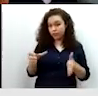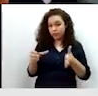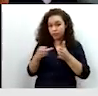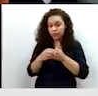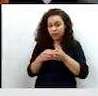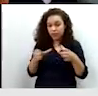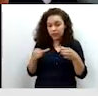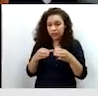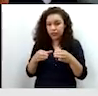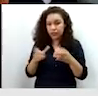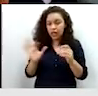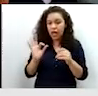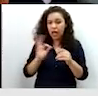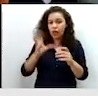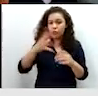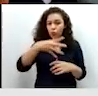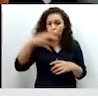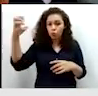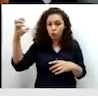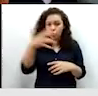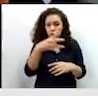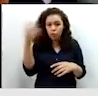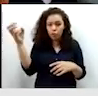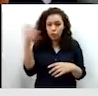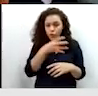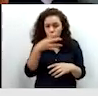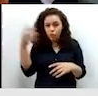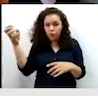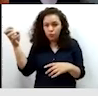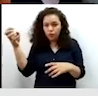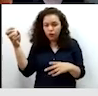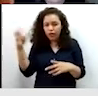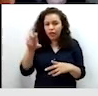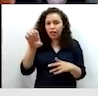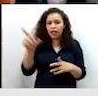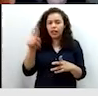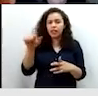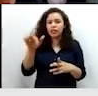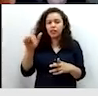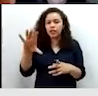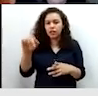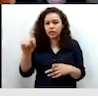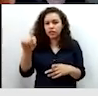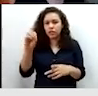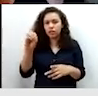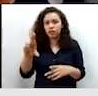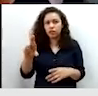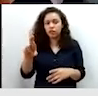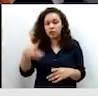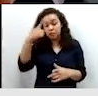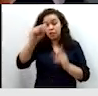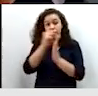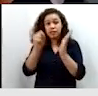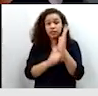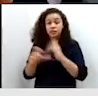un extractor para esta área. Es importante que estos sistemas de extracción